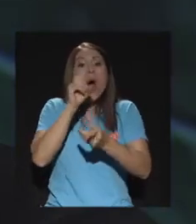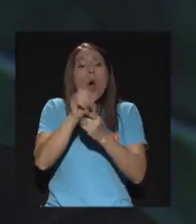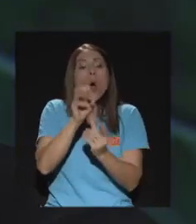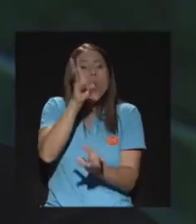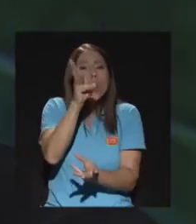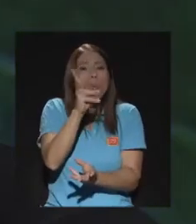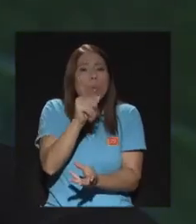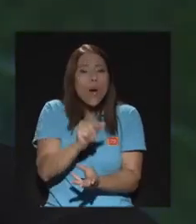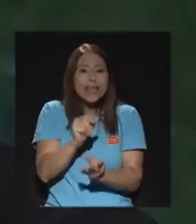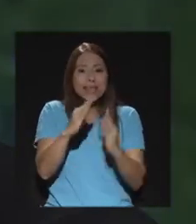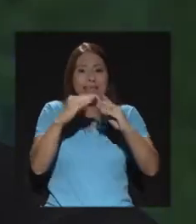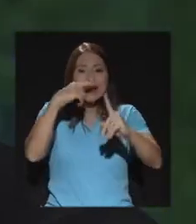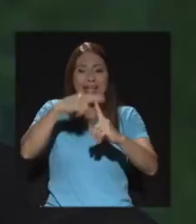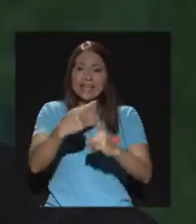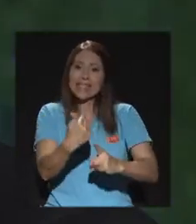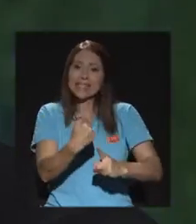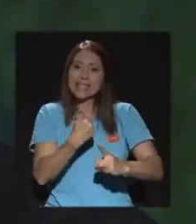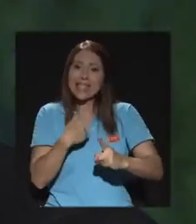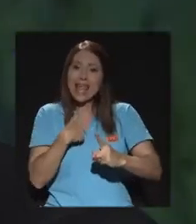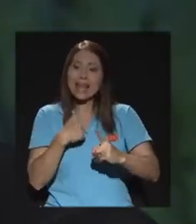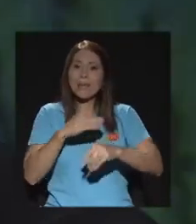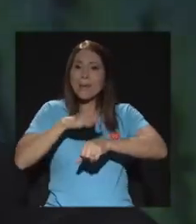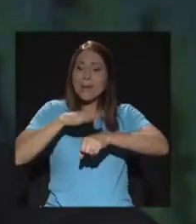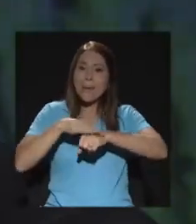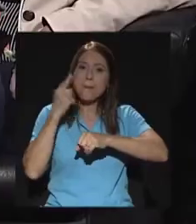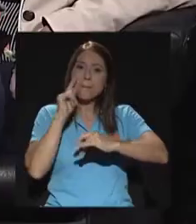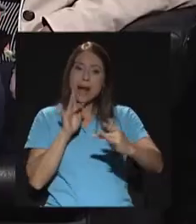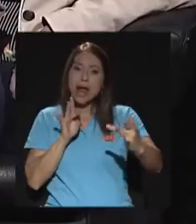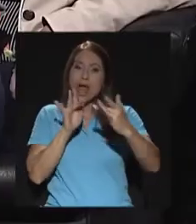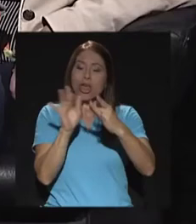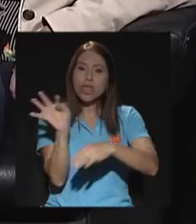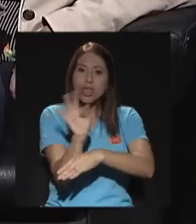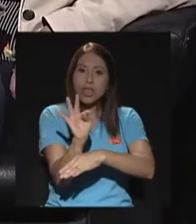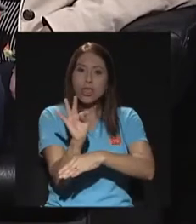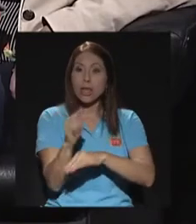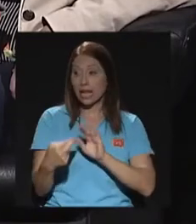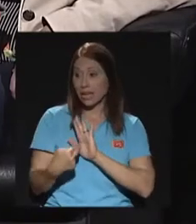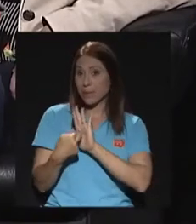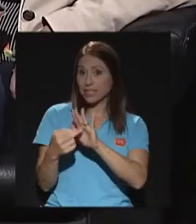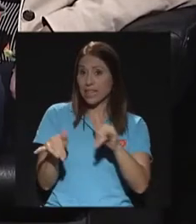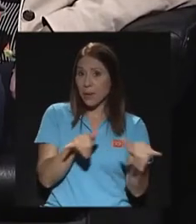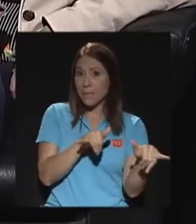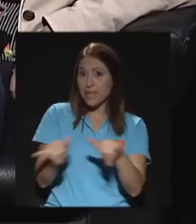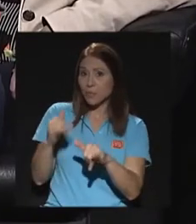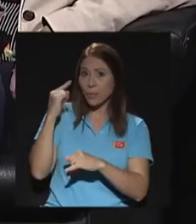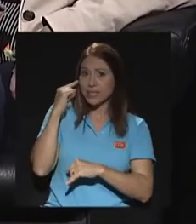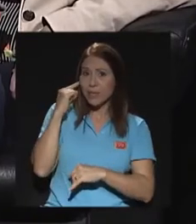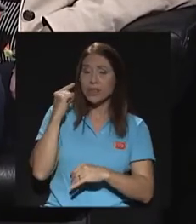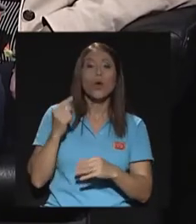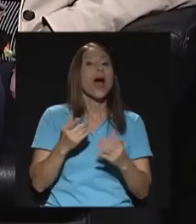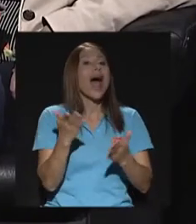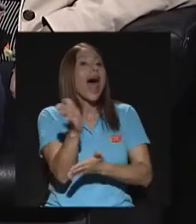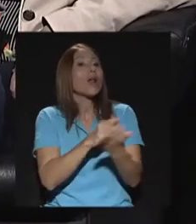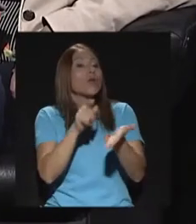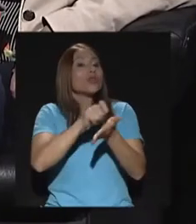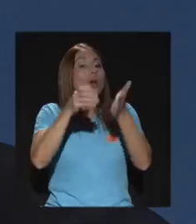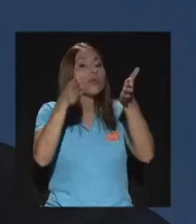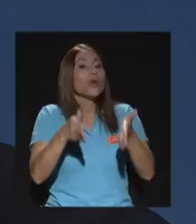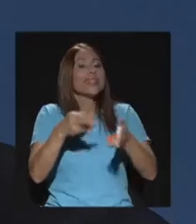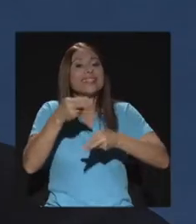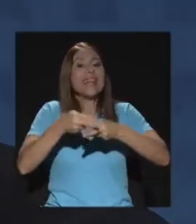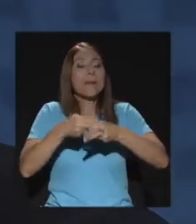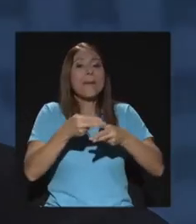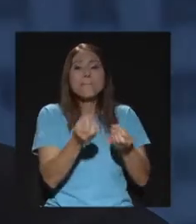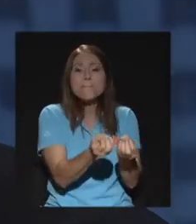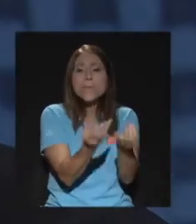cargo títulos habilitantes para operar la radiodifusión. Que representan un mismo pensamiento. El pluralismo que algunos autores llaman estructural, es